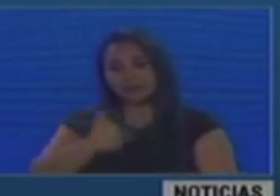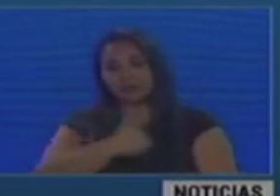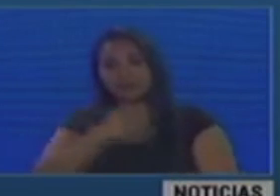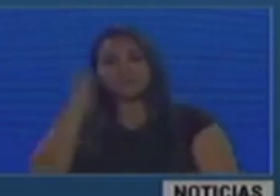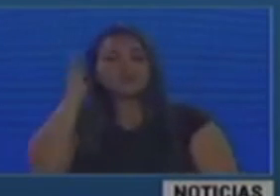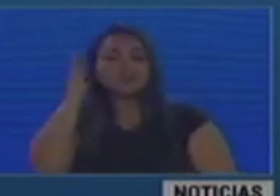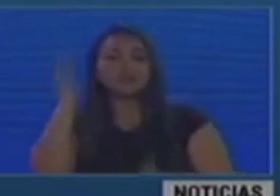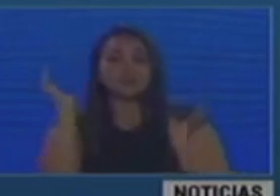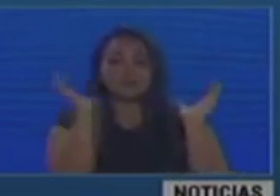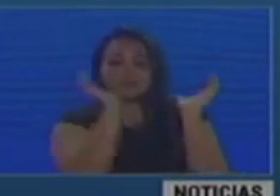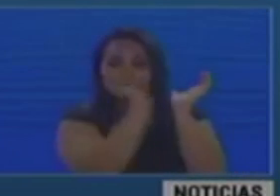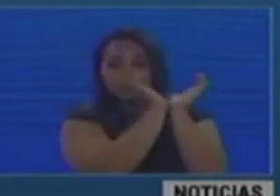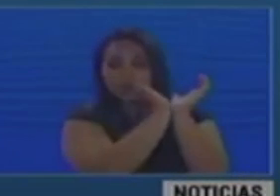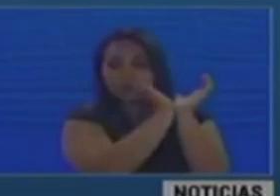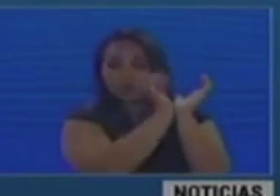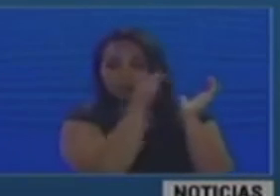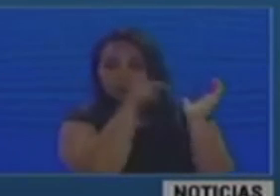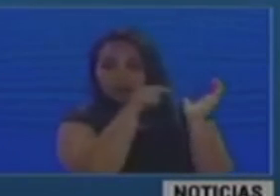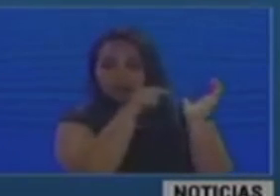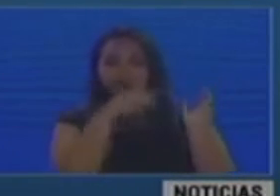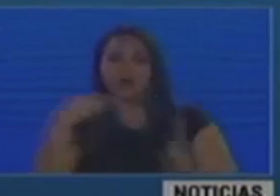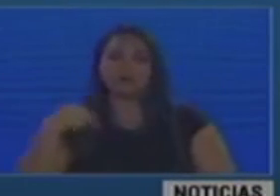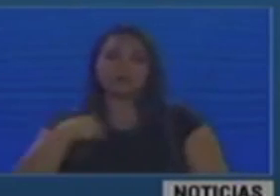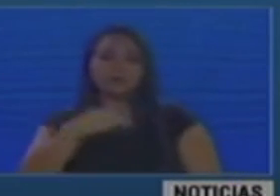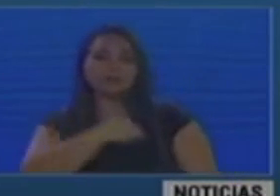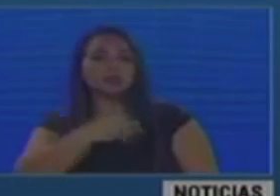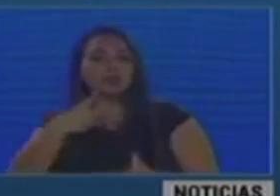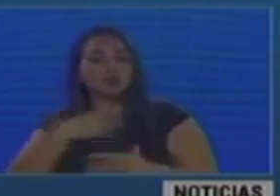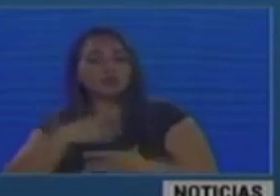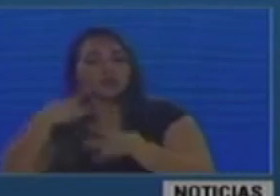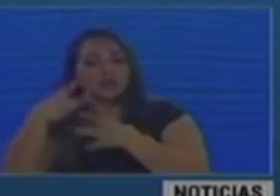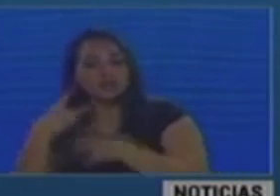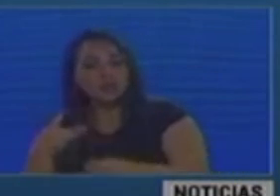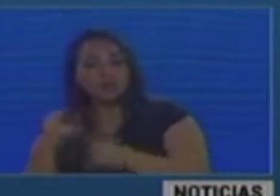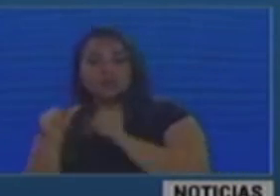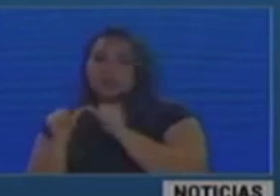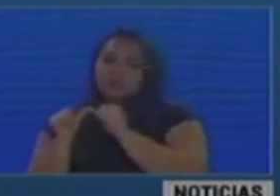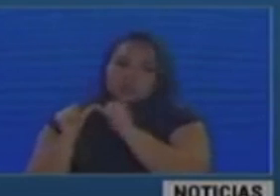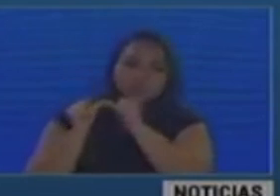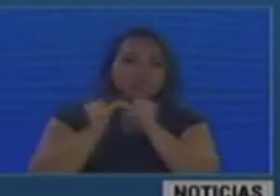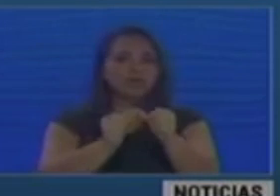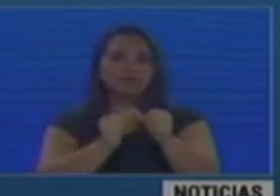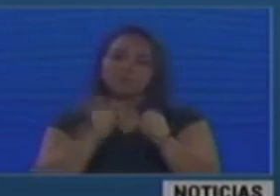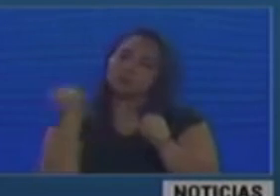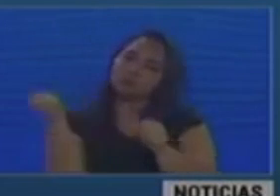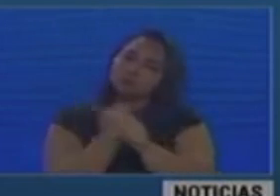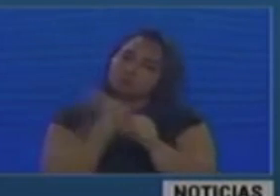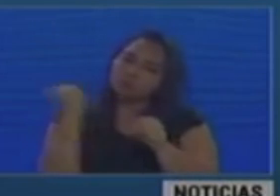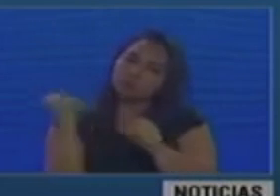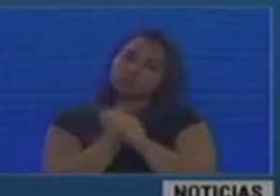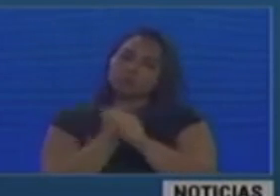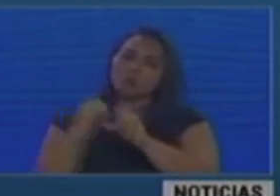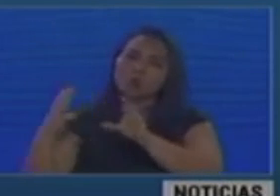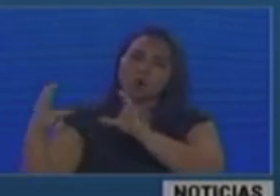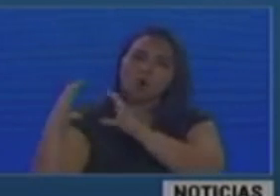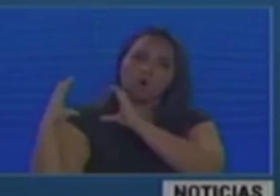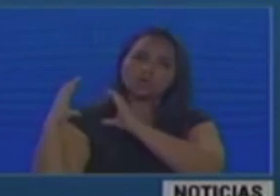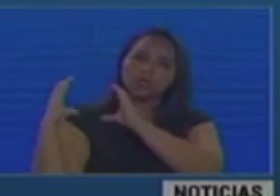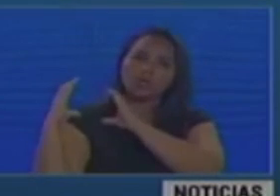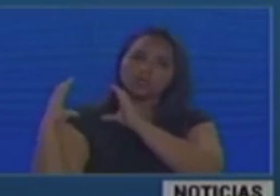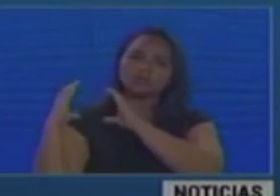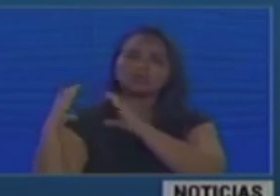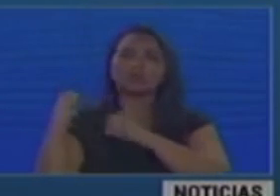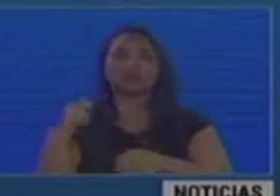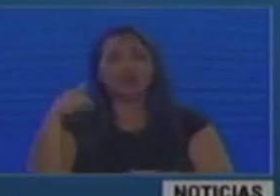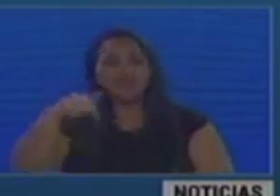la Caja del Seguro Social y el Ministerio de Salud continuamos trabajando en coordinación efectiva